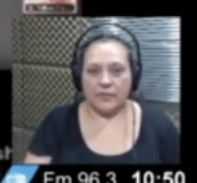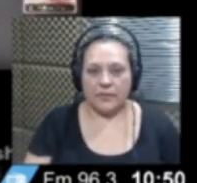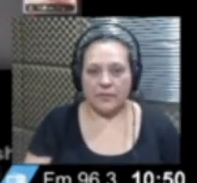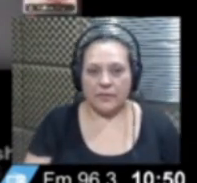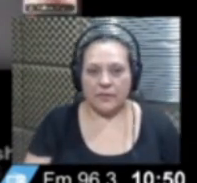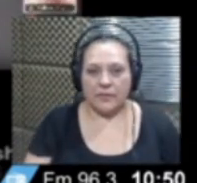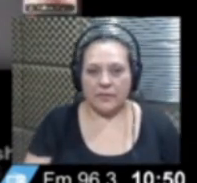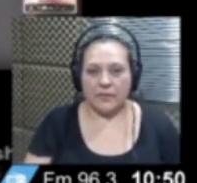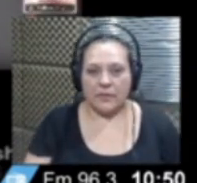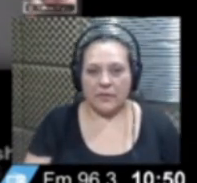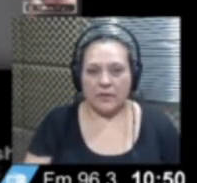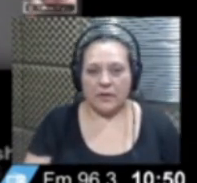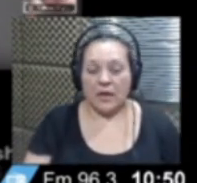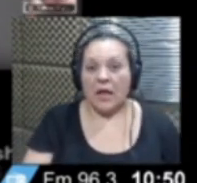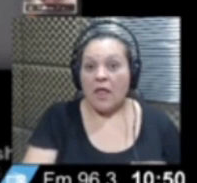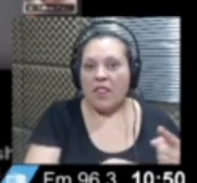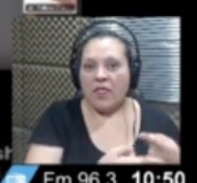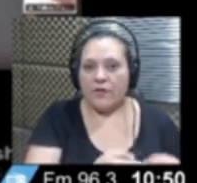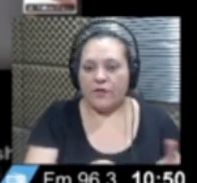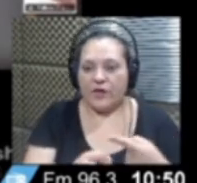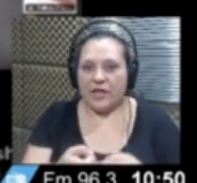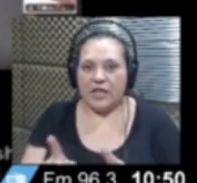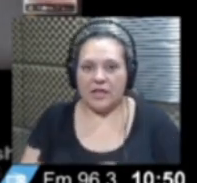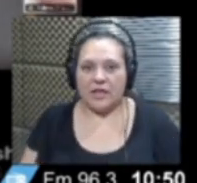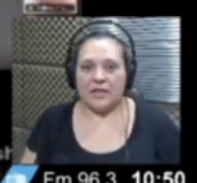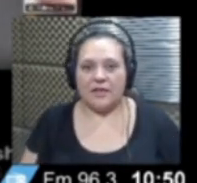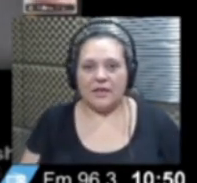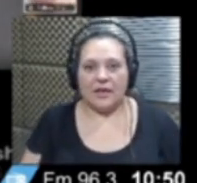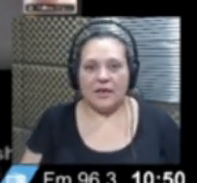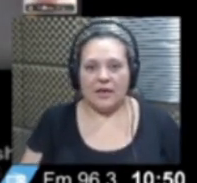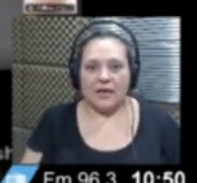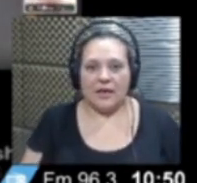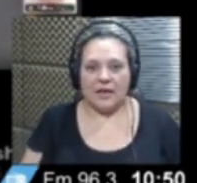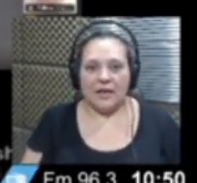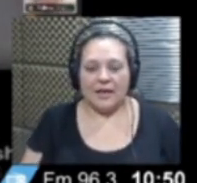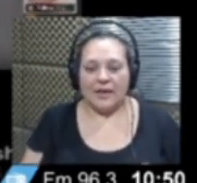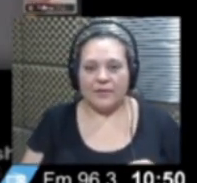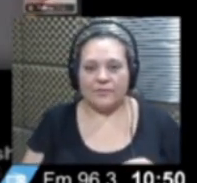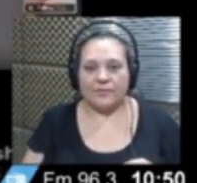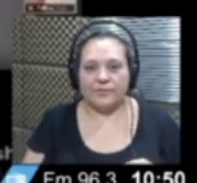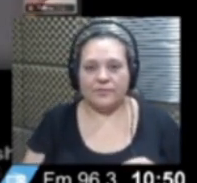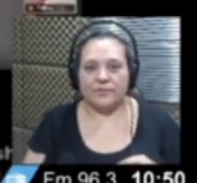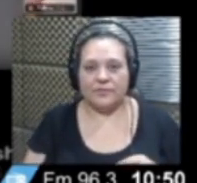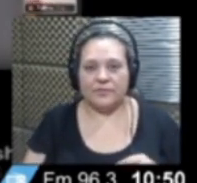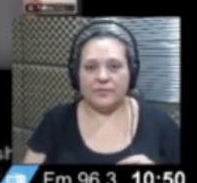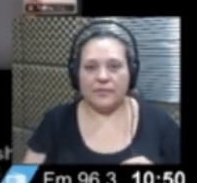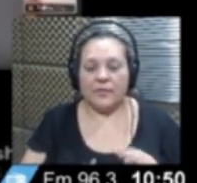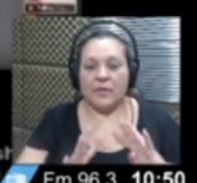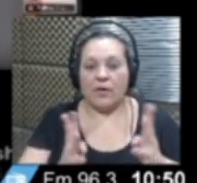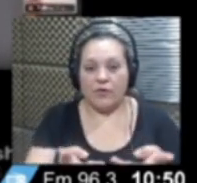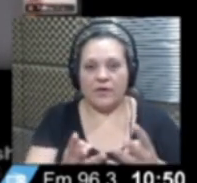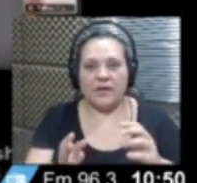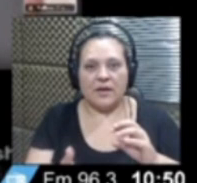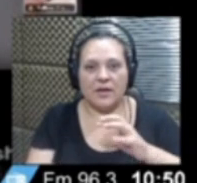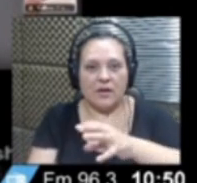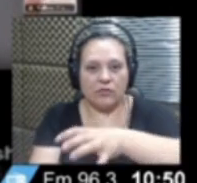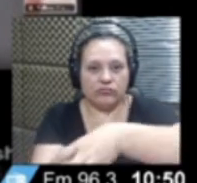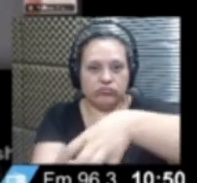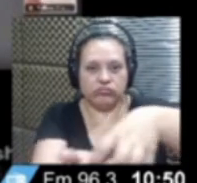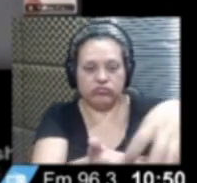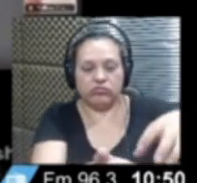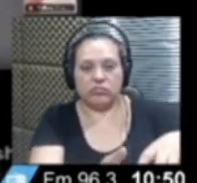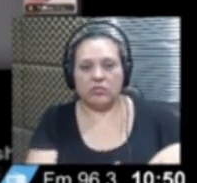como en las oficinas hay mujeres, y como te decía anteriormente, bueno, yo soy una de ellas, sí. Y como te